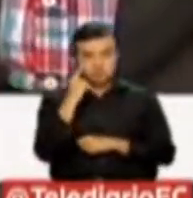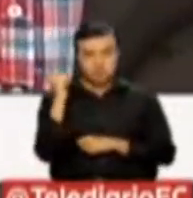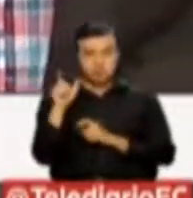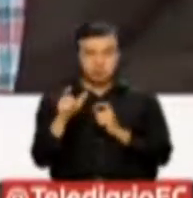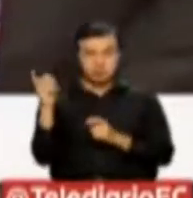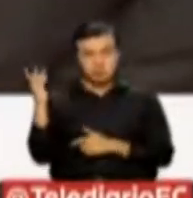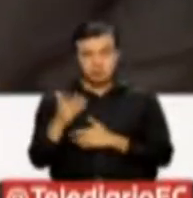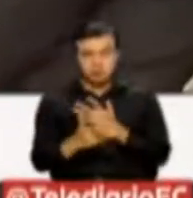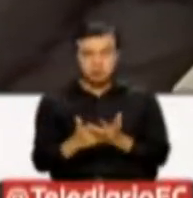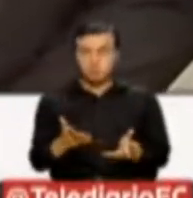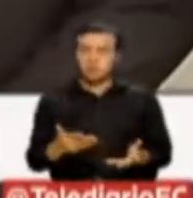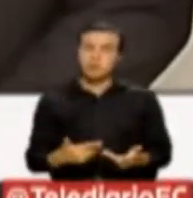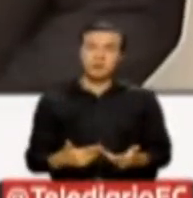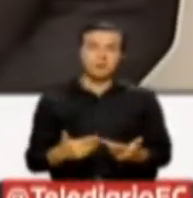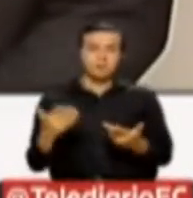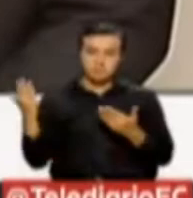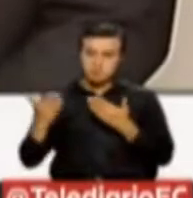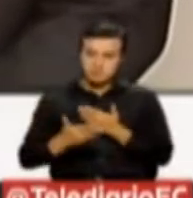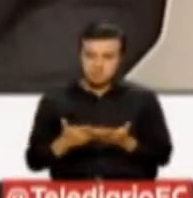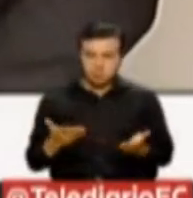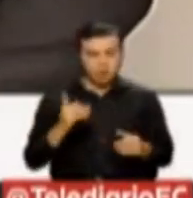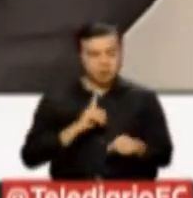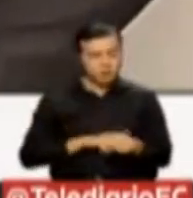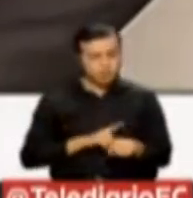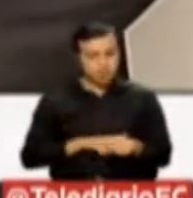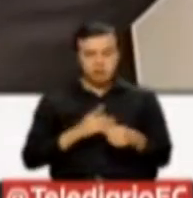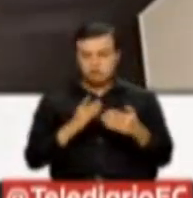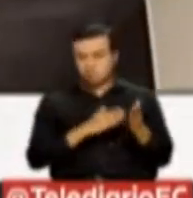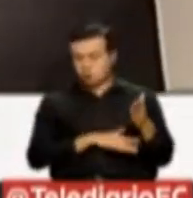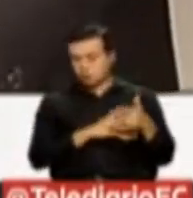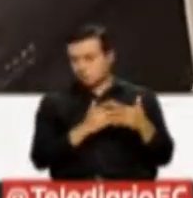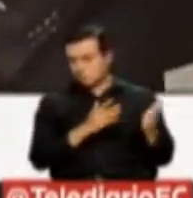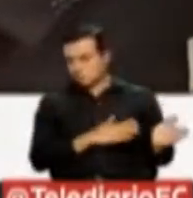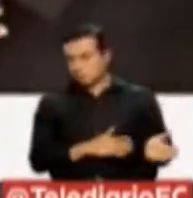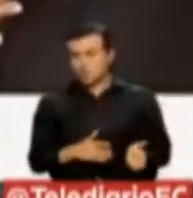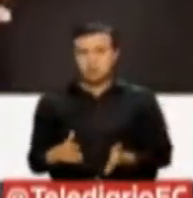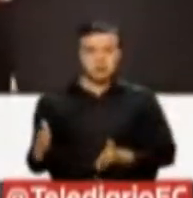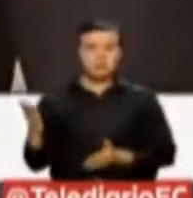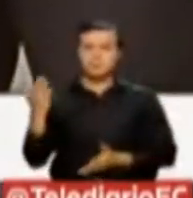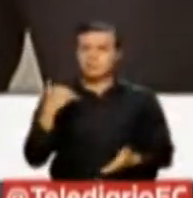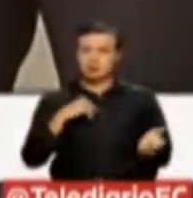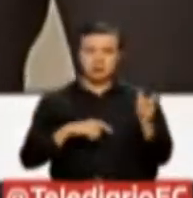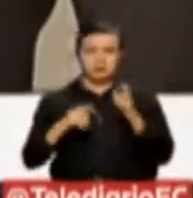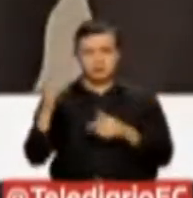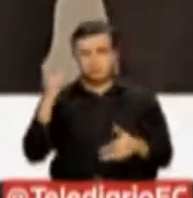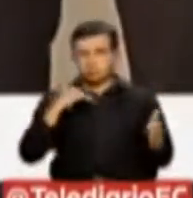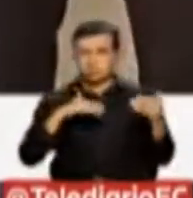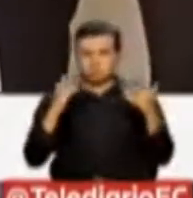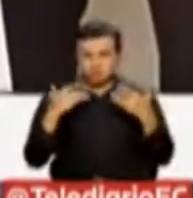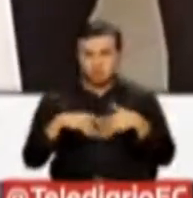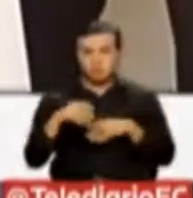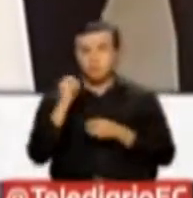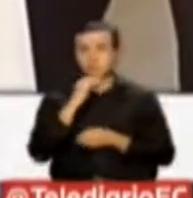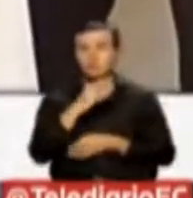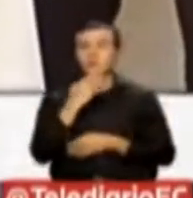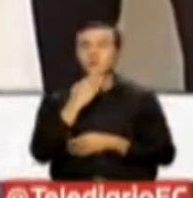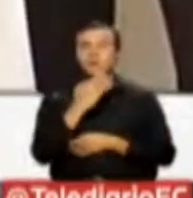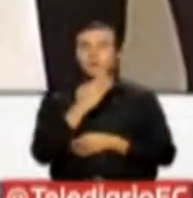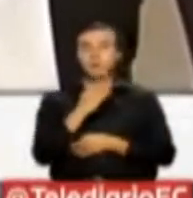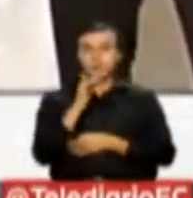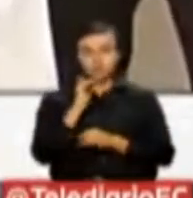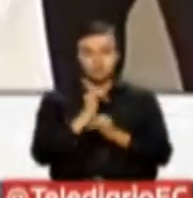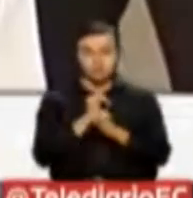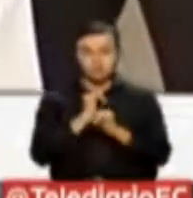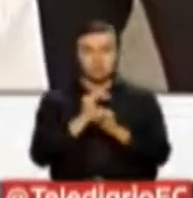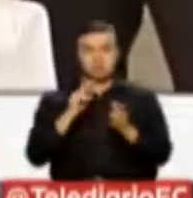venir, no importa la hora, ya tenemos los horarios, acercarse para conocer esta oferta que tienen también los